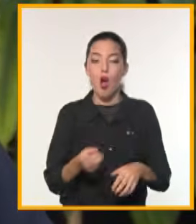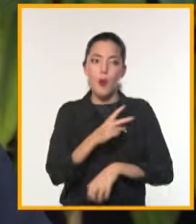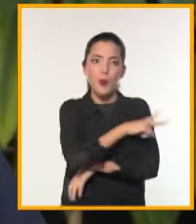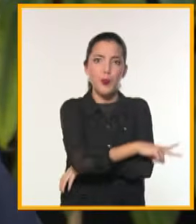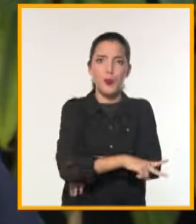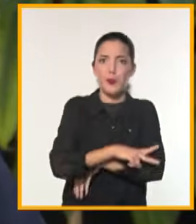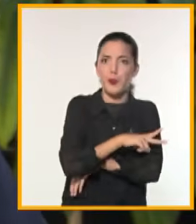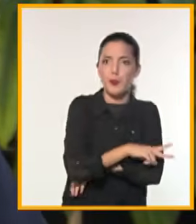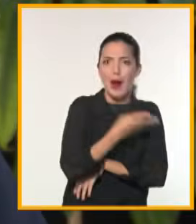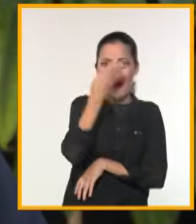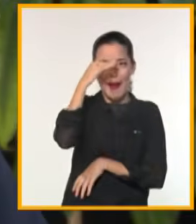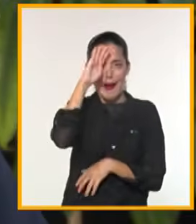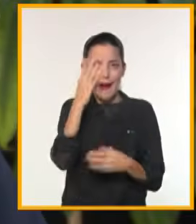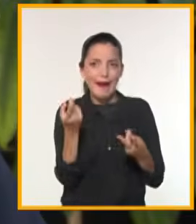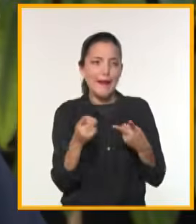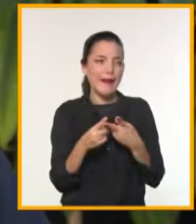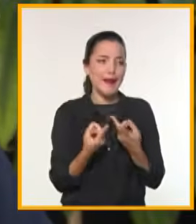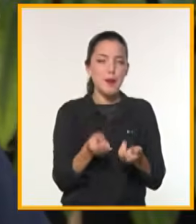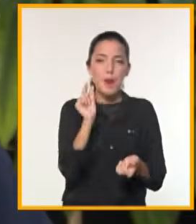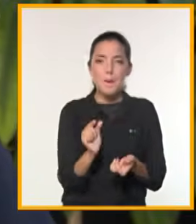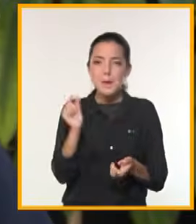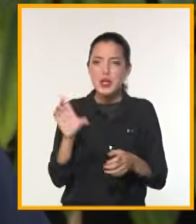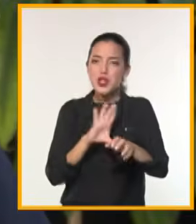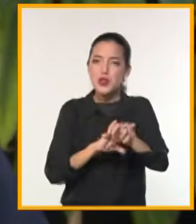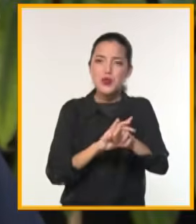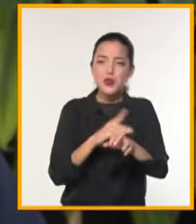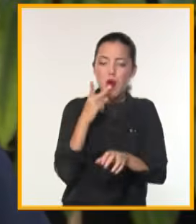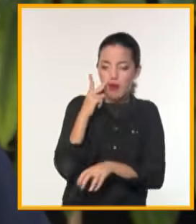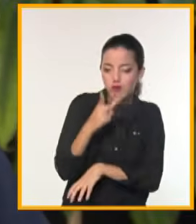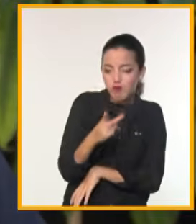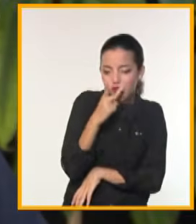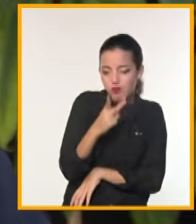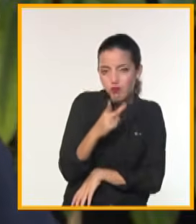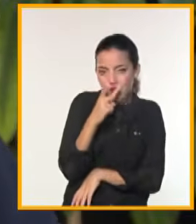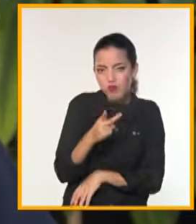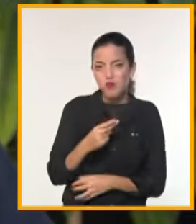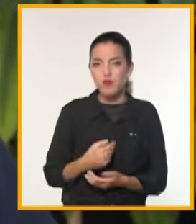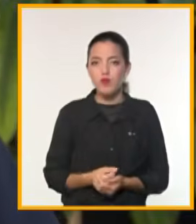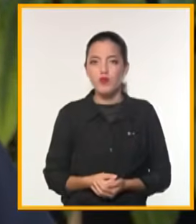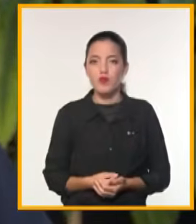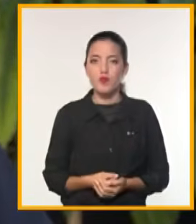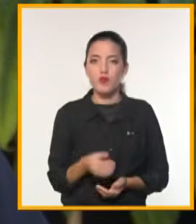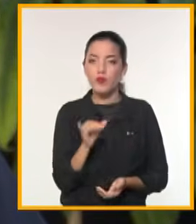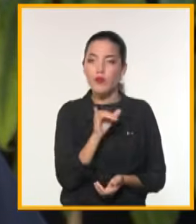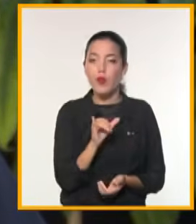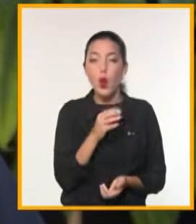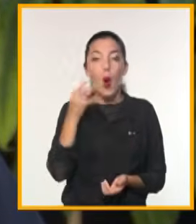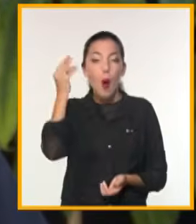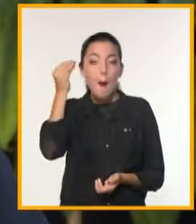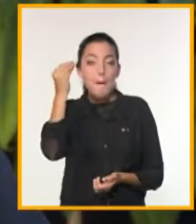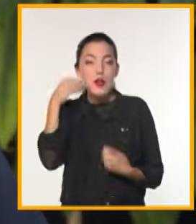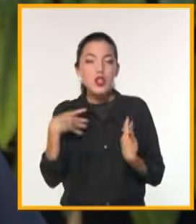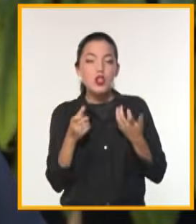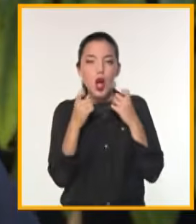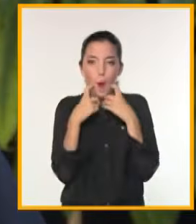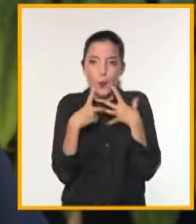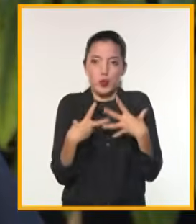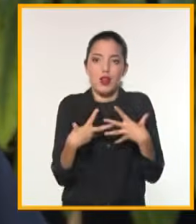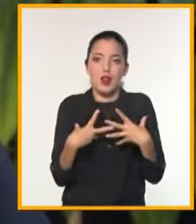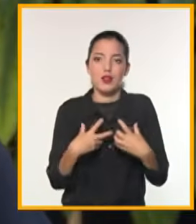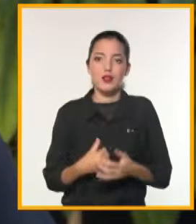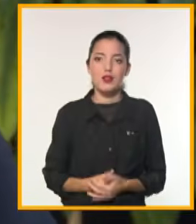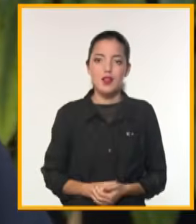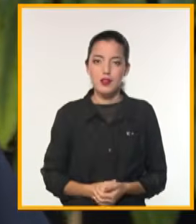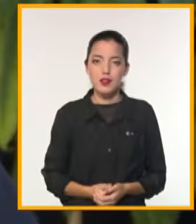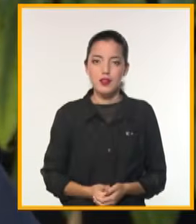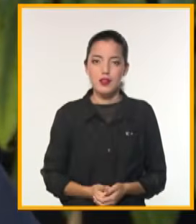sus pacientes, y creo que es importante, ¿no?, para